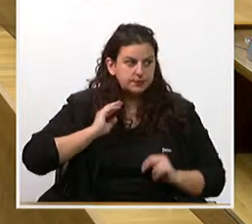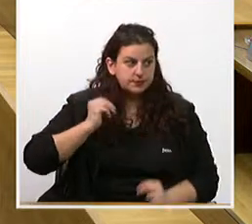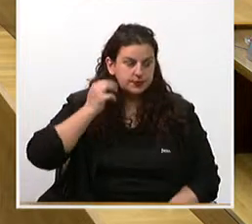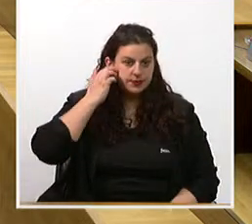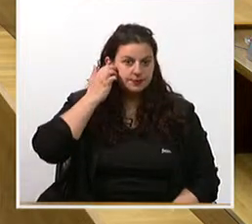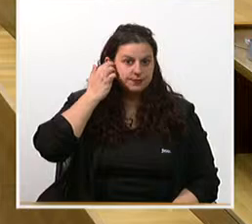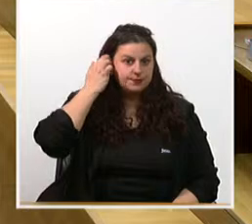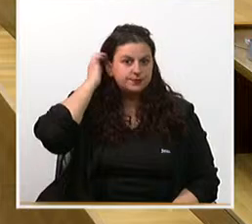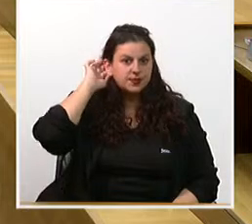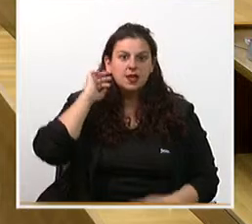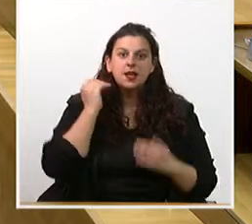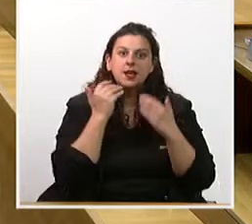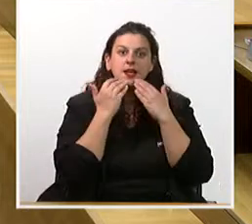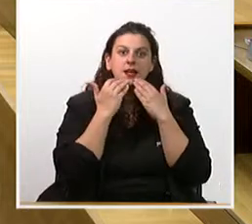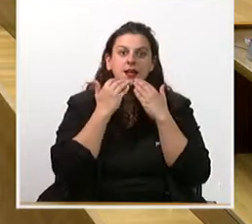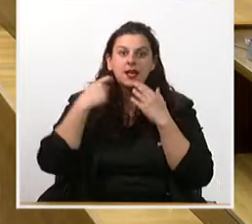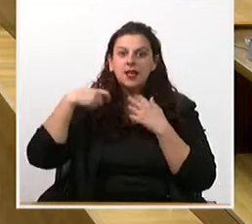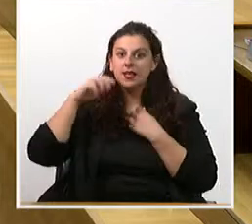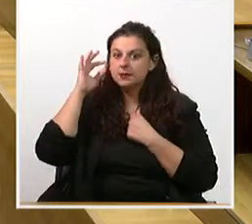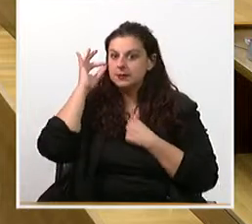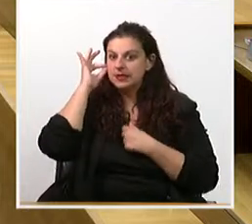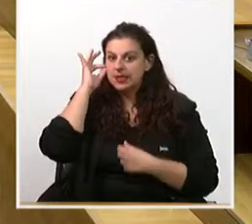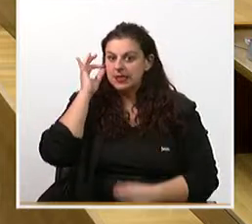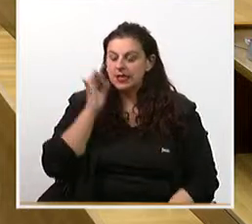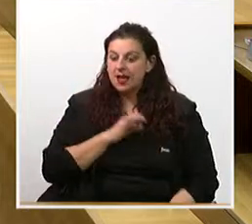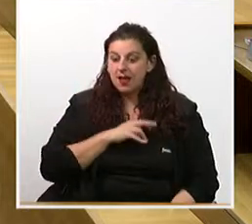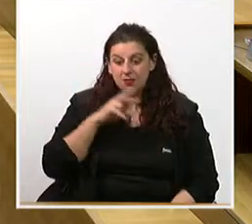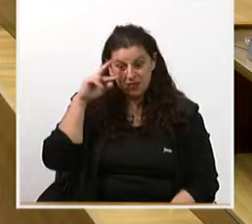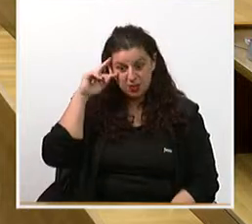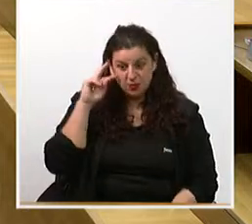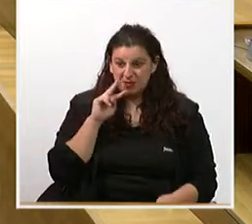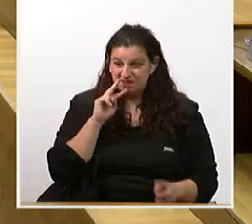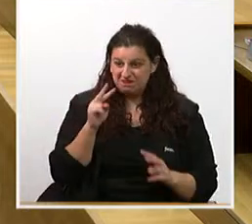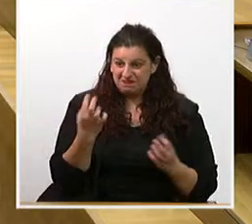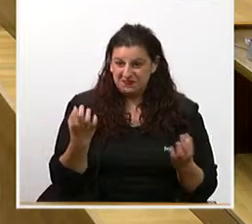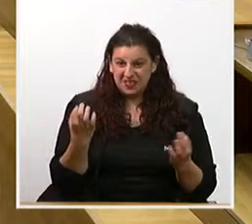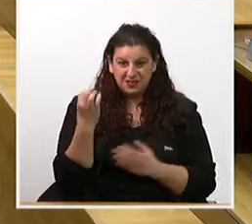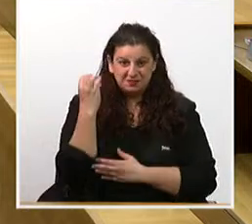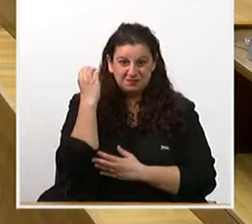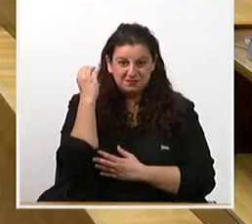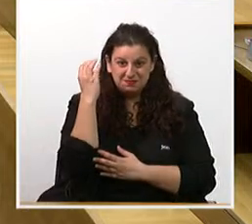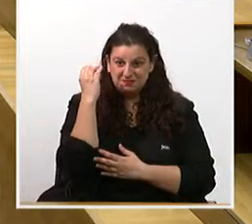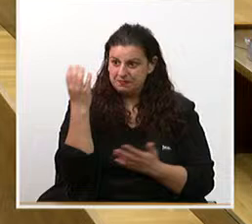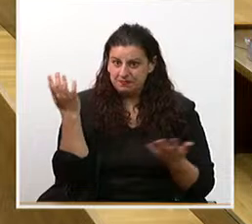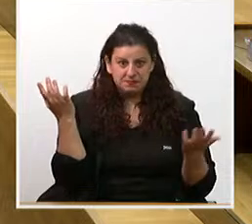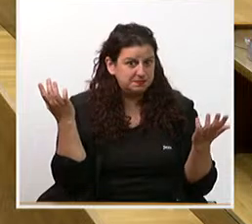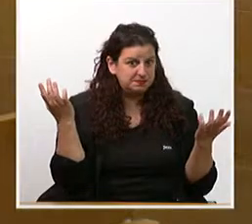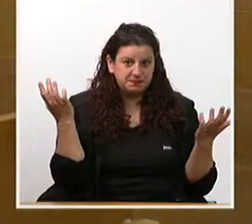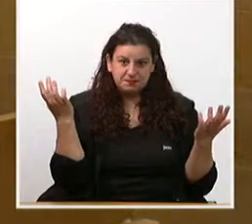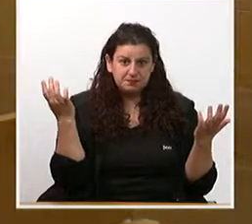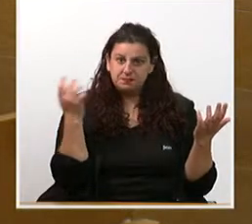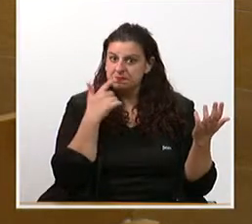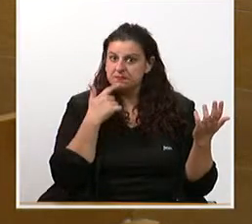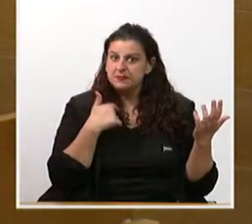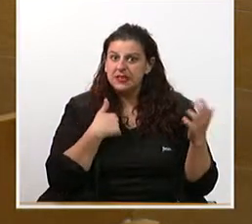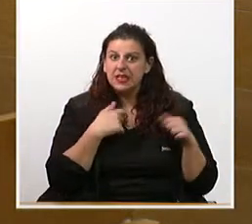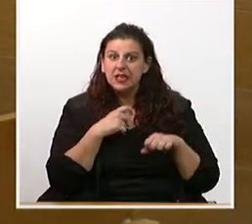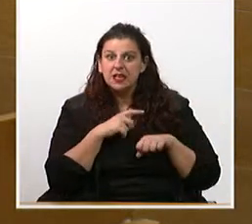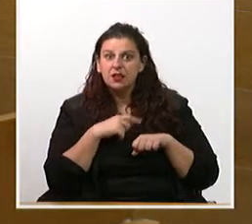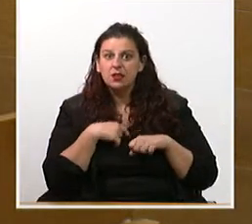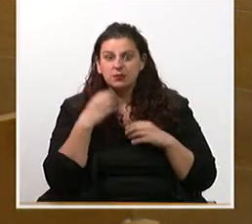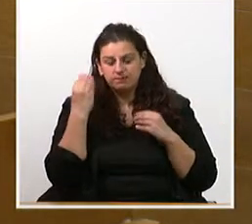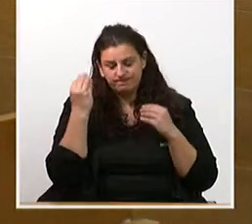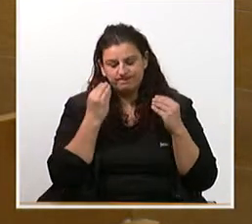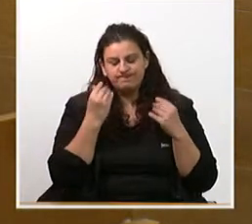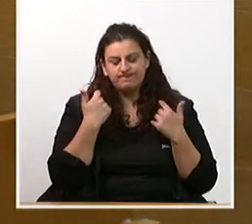gracias señora presidenta señor baldoví no sé qué espera que le diga después de esta última intervención me preguntaba cuánto tiempo tardaría en aparecer el reproche